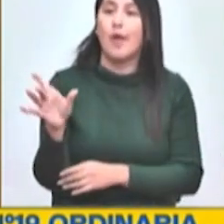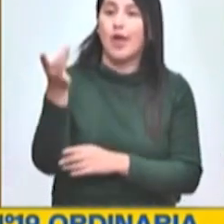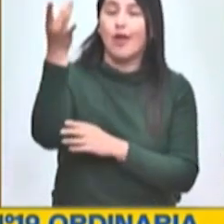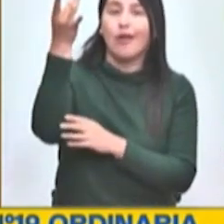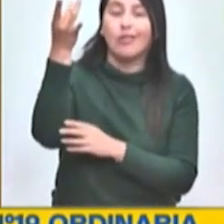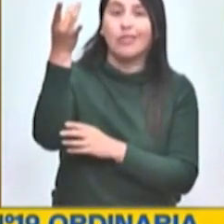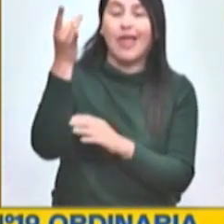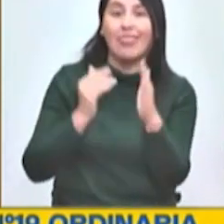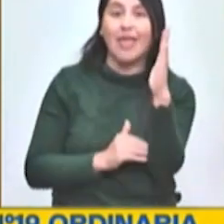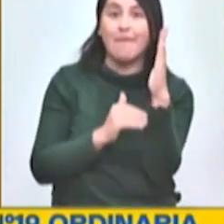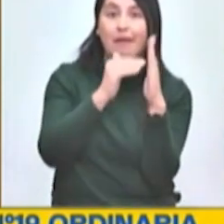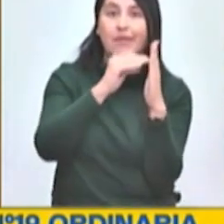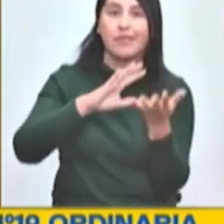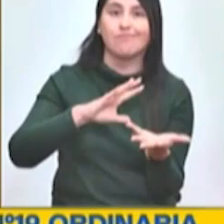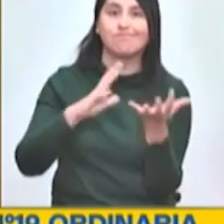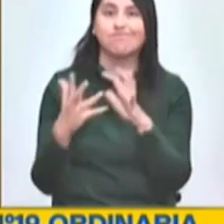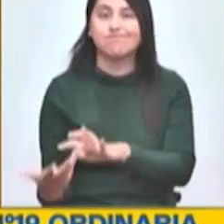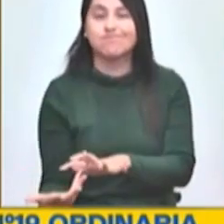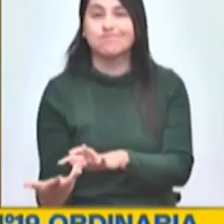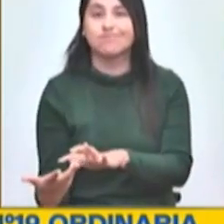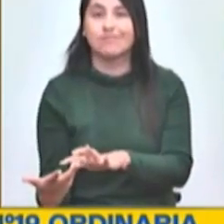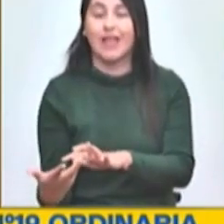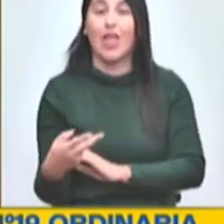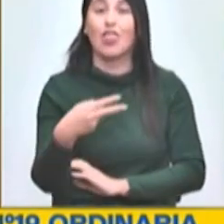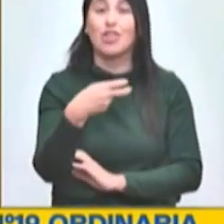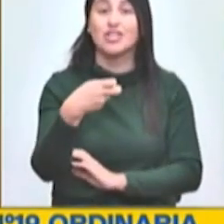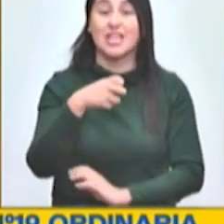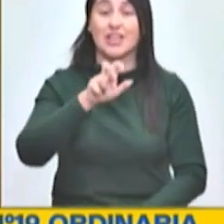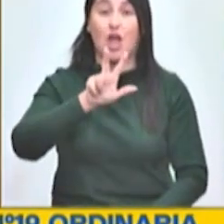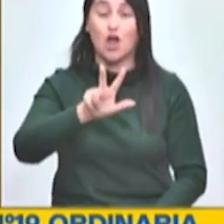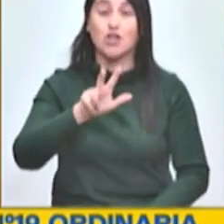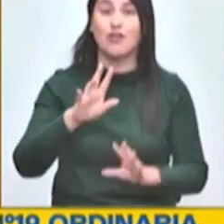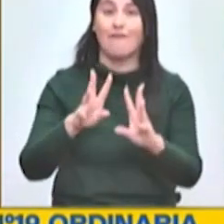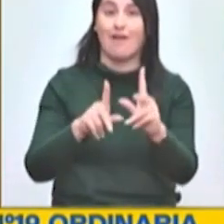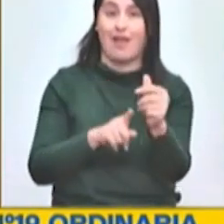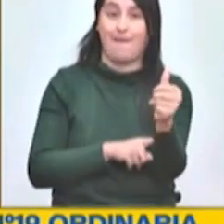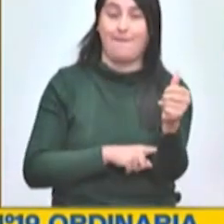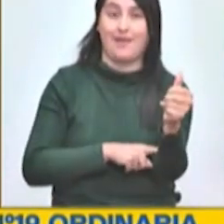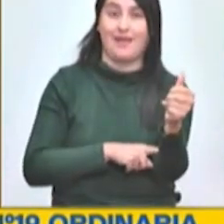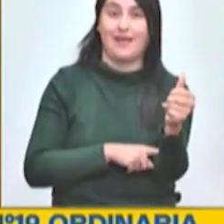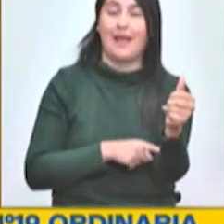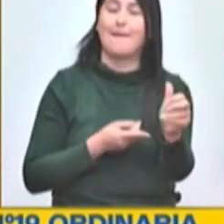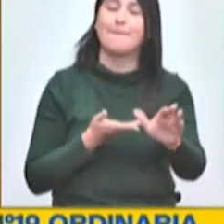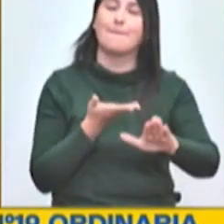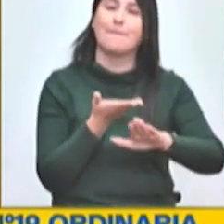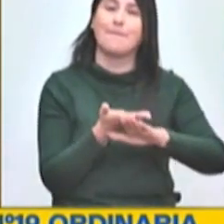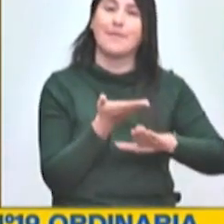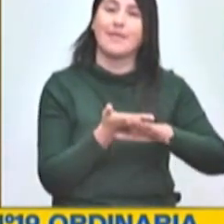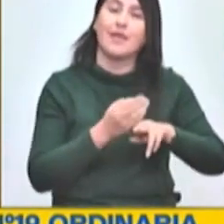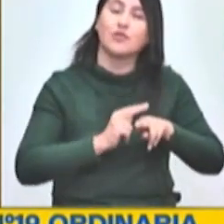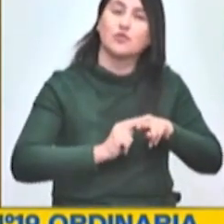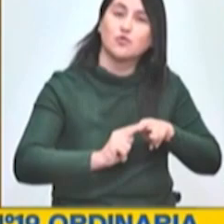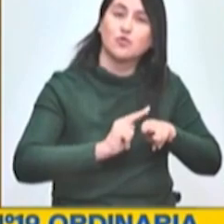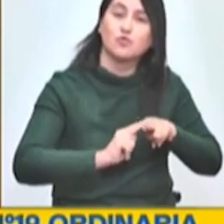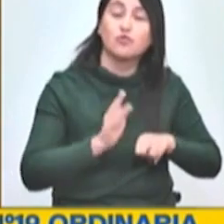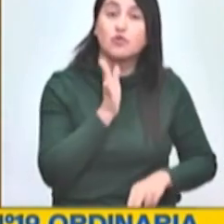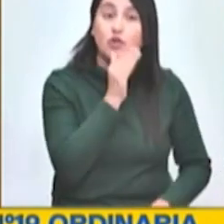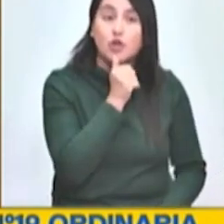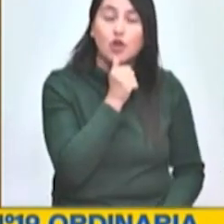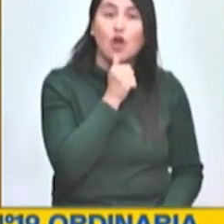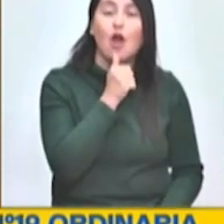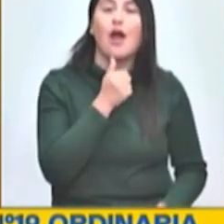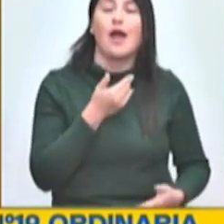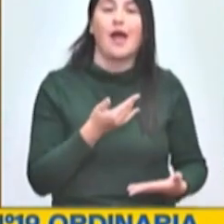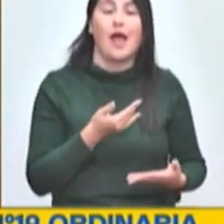muchos de ellos destruidos y esas doscientas ocho familias que estaban anhelando precisamente la solución ya no tener una regulación